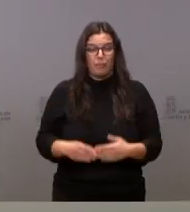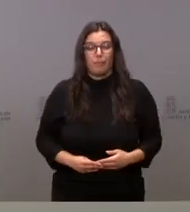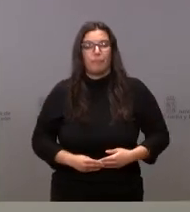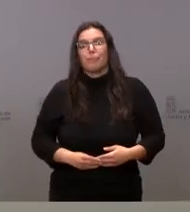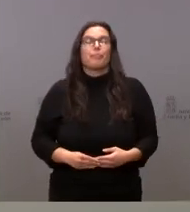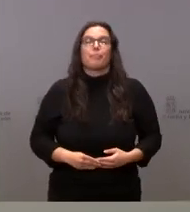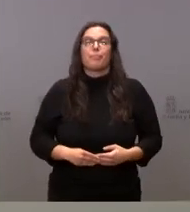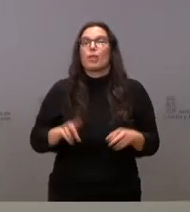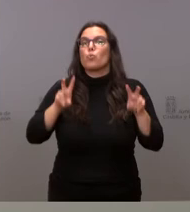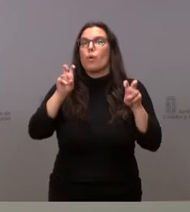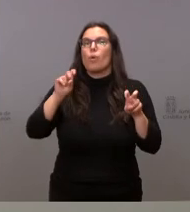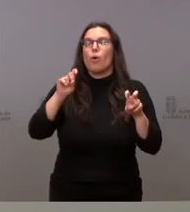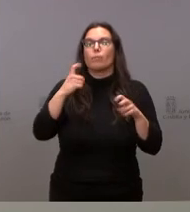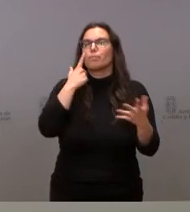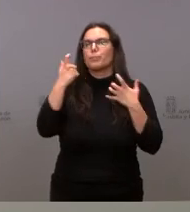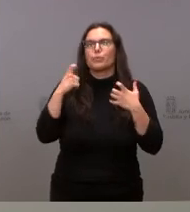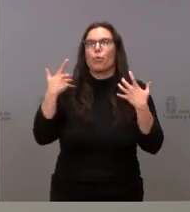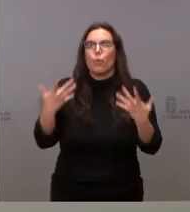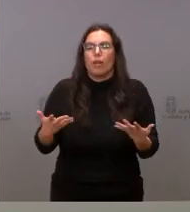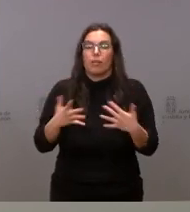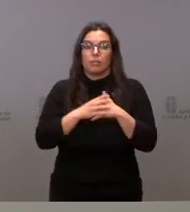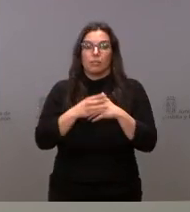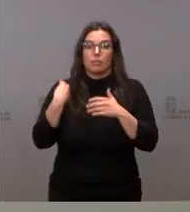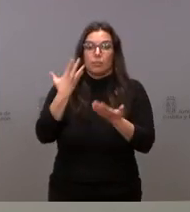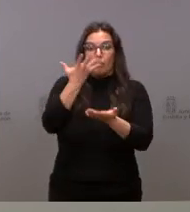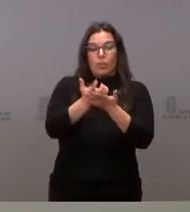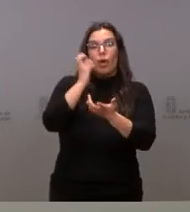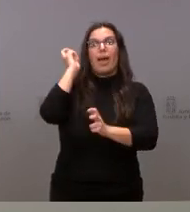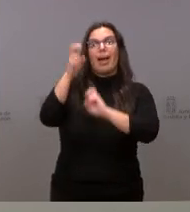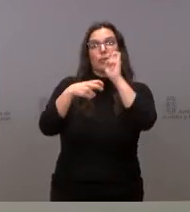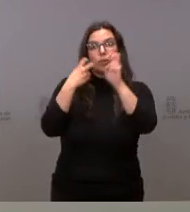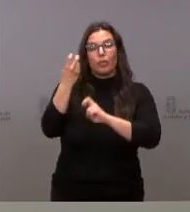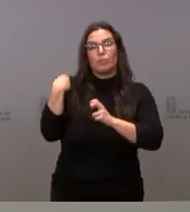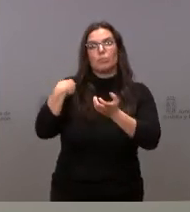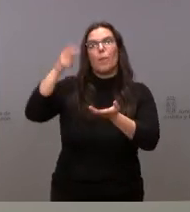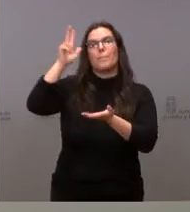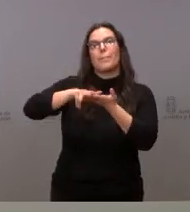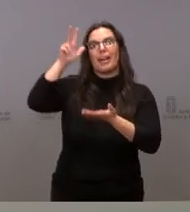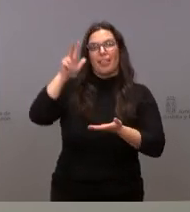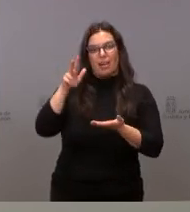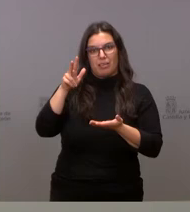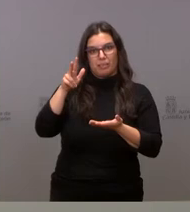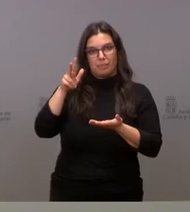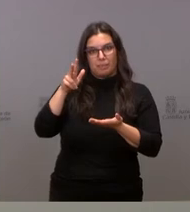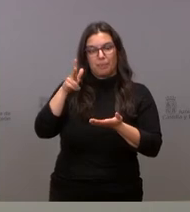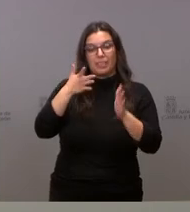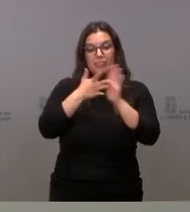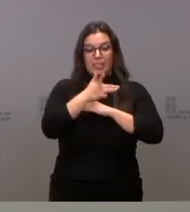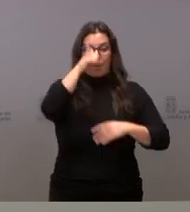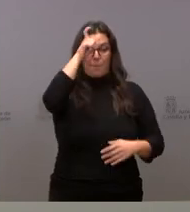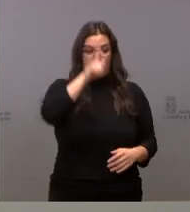novedad en la actualización es la de la a la de la validación o sea permitir que el usuario